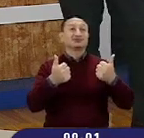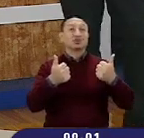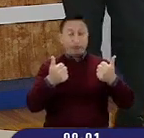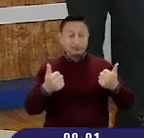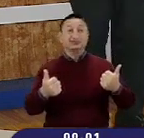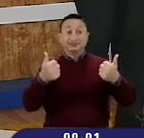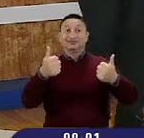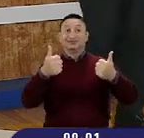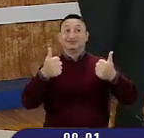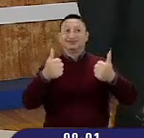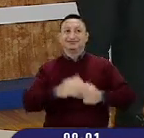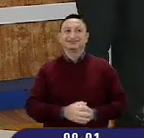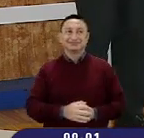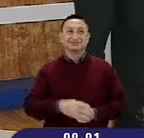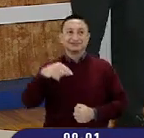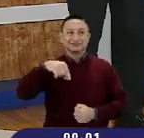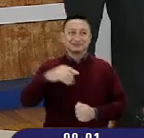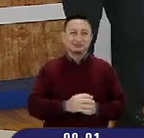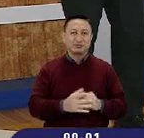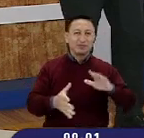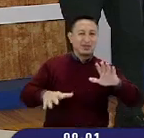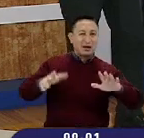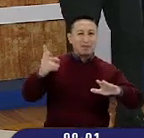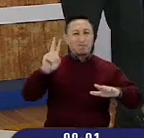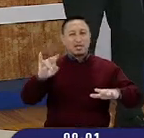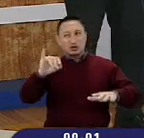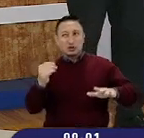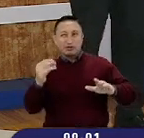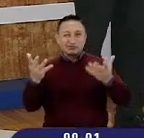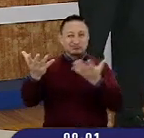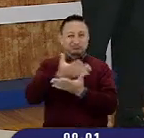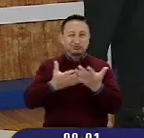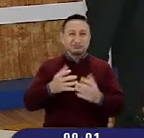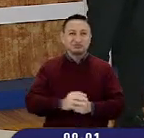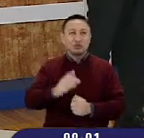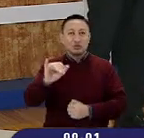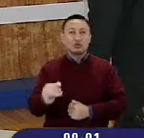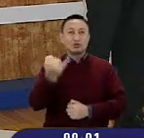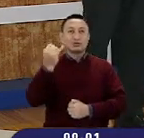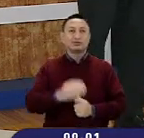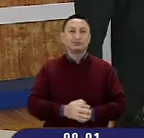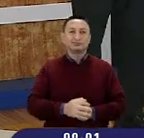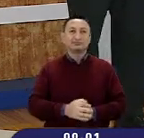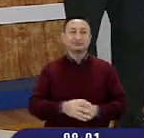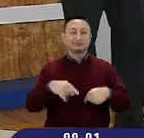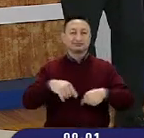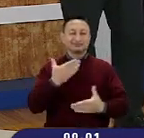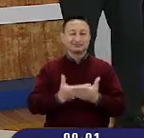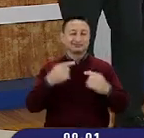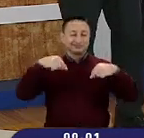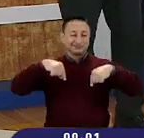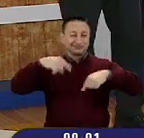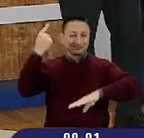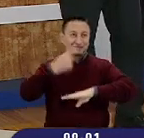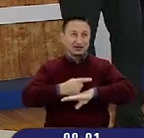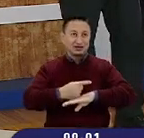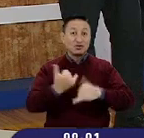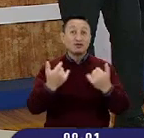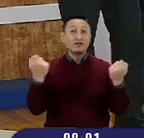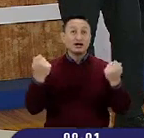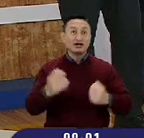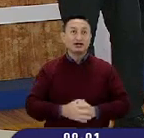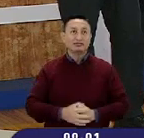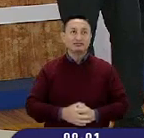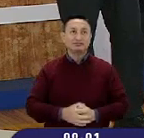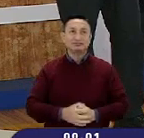¿no? Una mezcla entre el viernes y el jueves. Jueves. Nos encanta el jueves. Estamos agradecidos de este ¿Sí? día. ¿Hay farro hoy día?